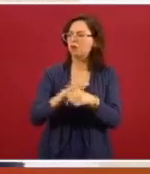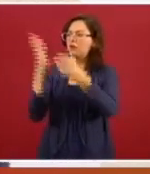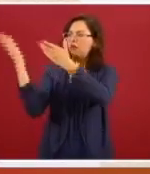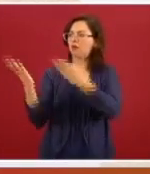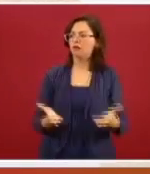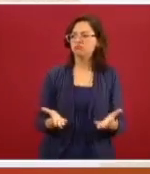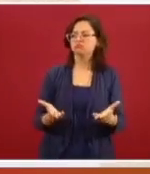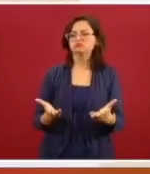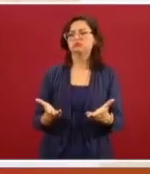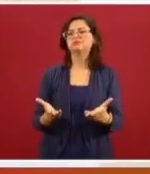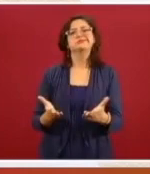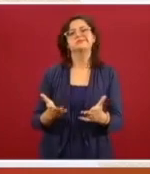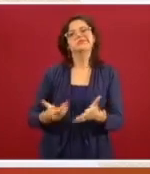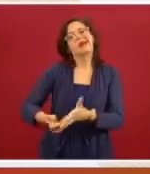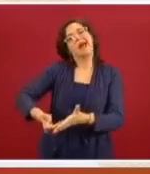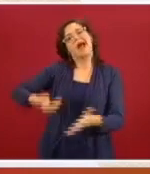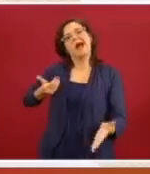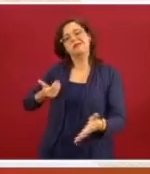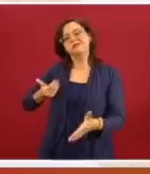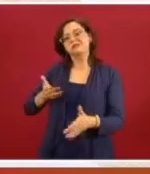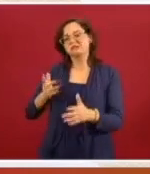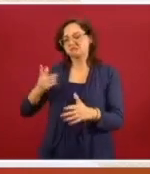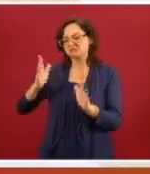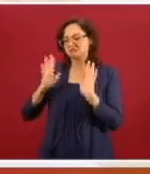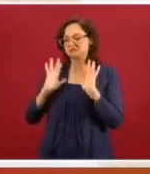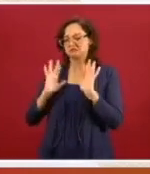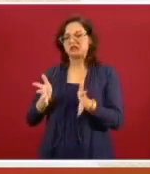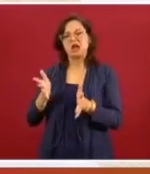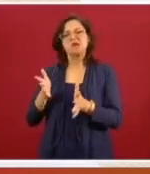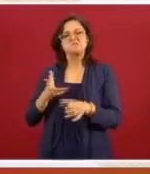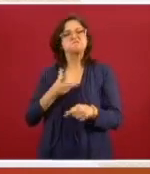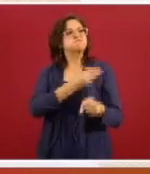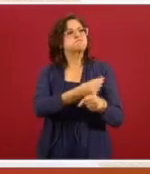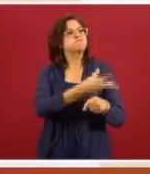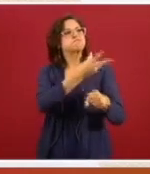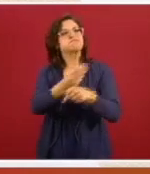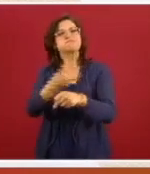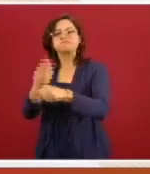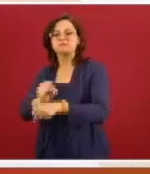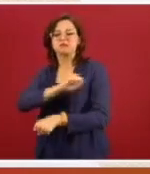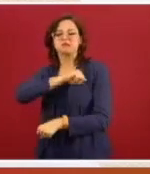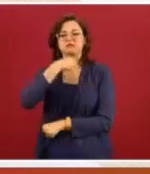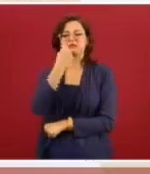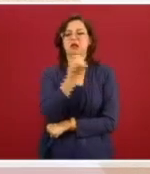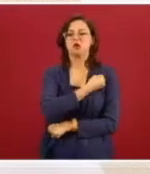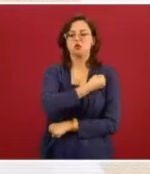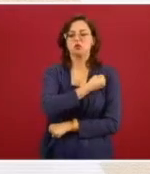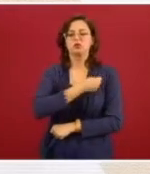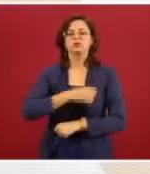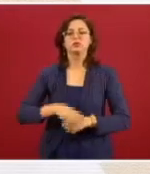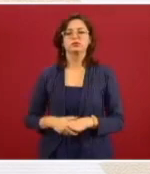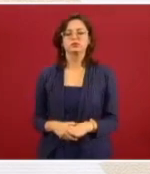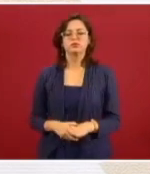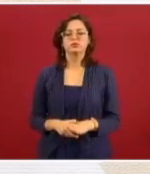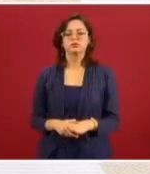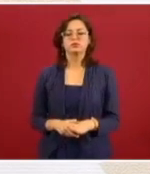mejorar el sistema de salud pública. Al día de hoy,